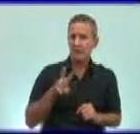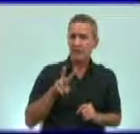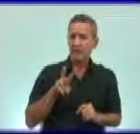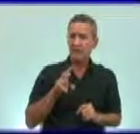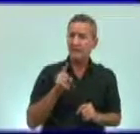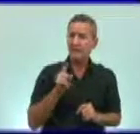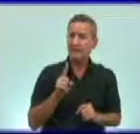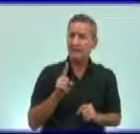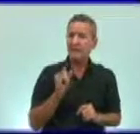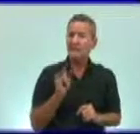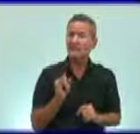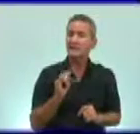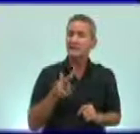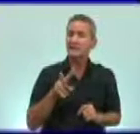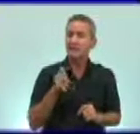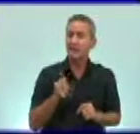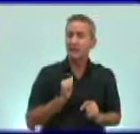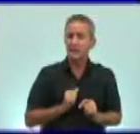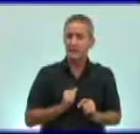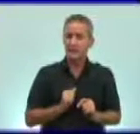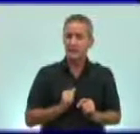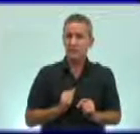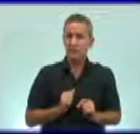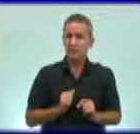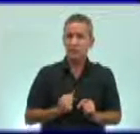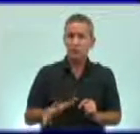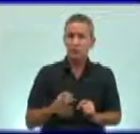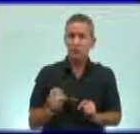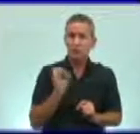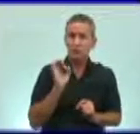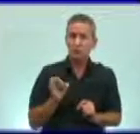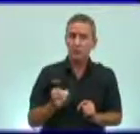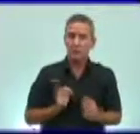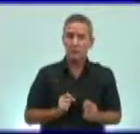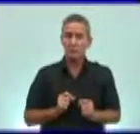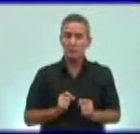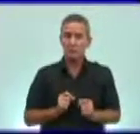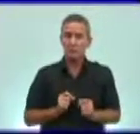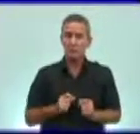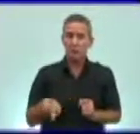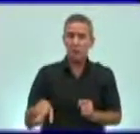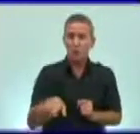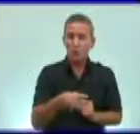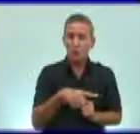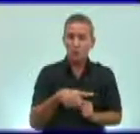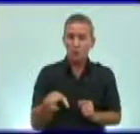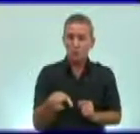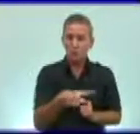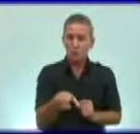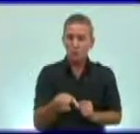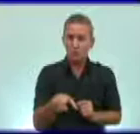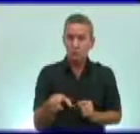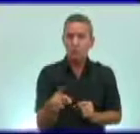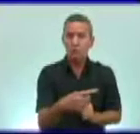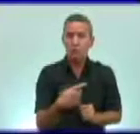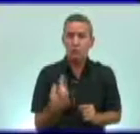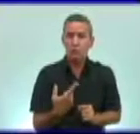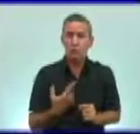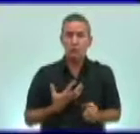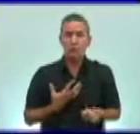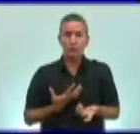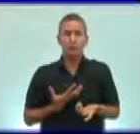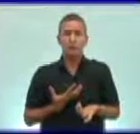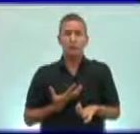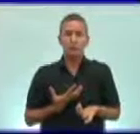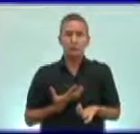verdad, sencillamente ustedes y nosotros existimos de manera relativa. El origen de las especies es